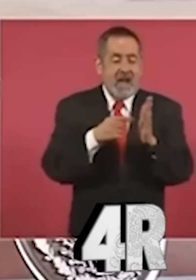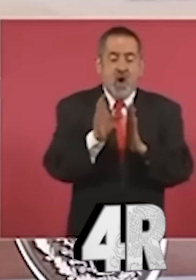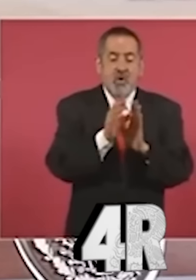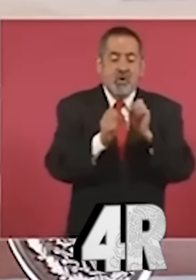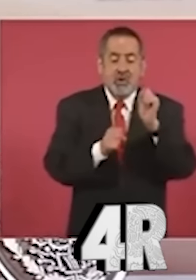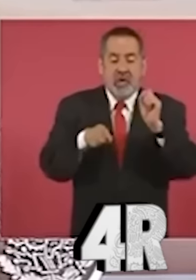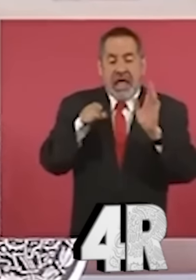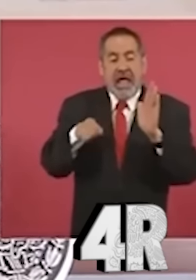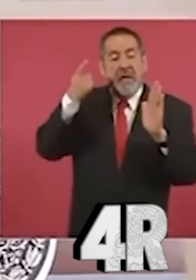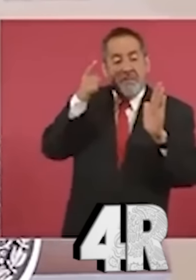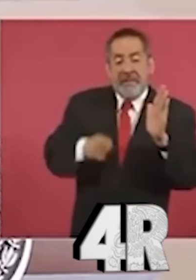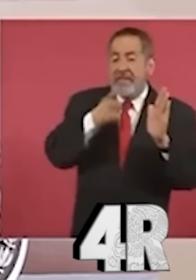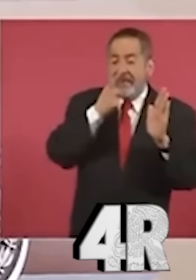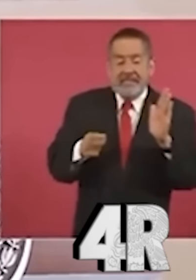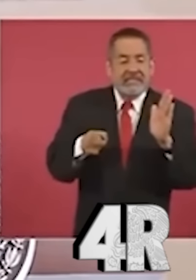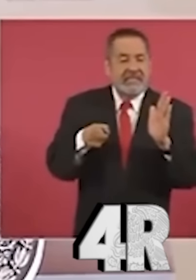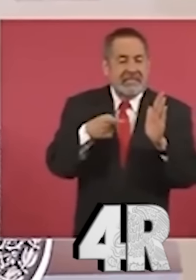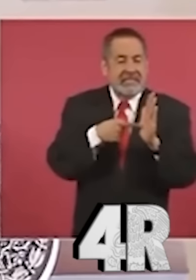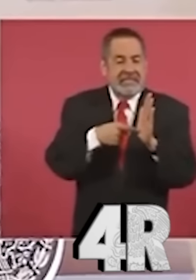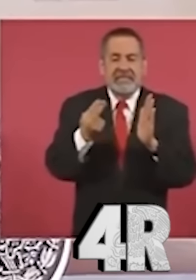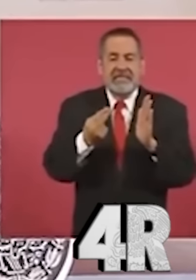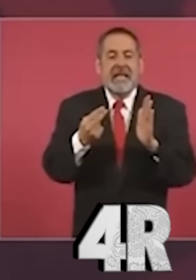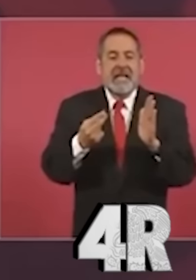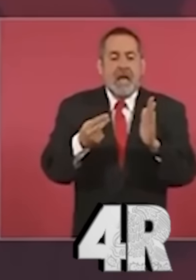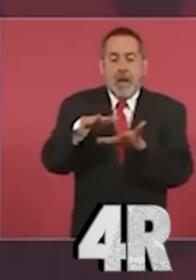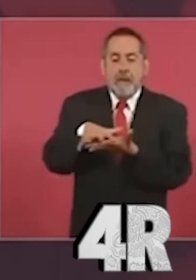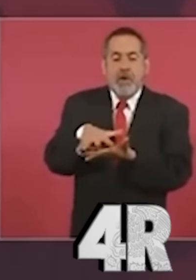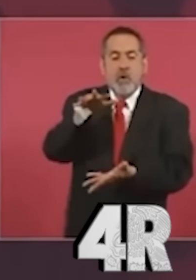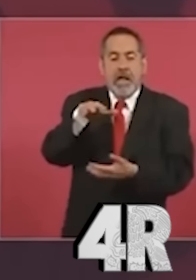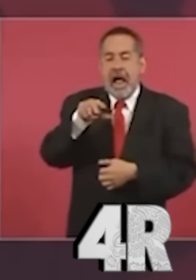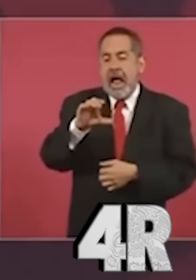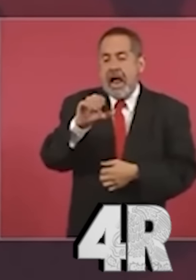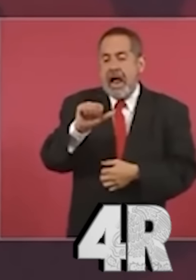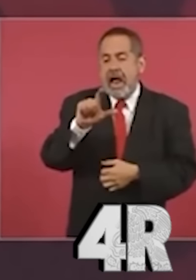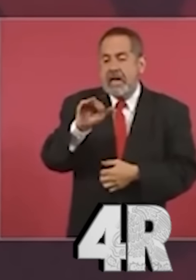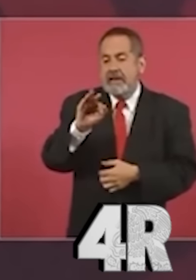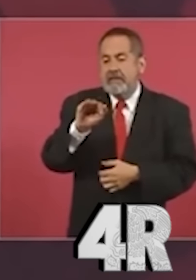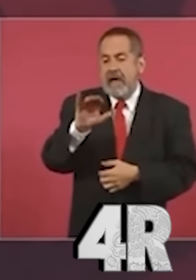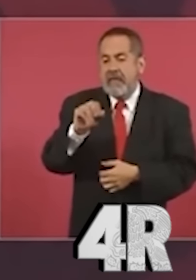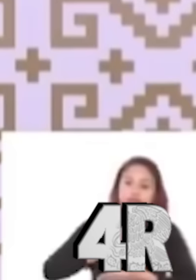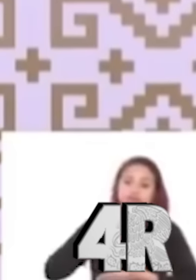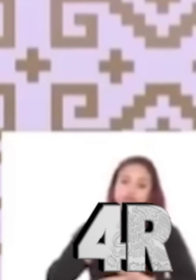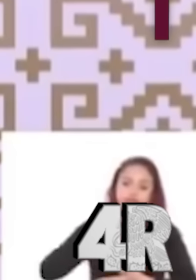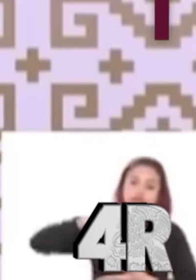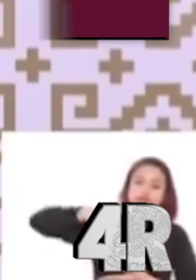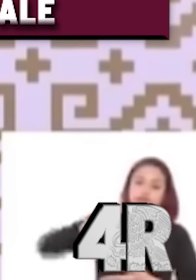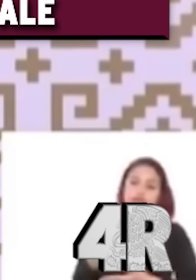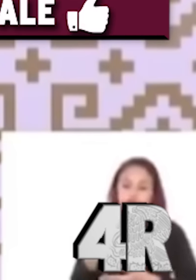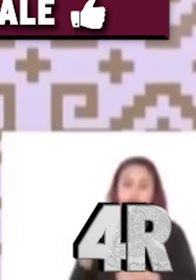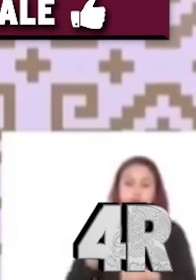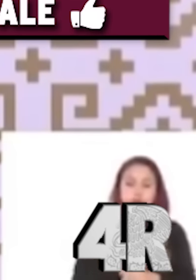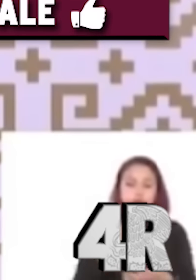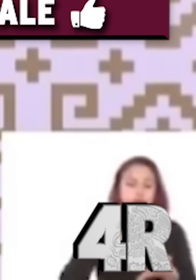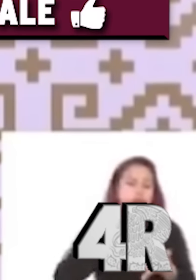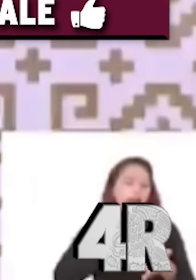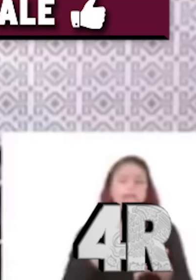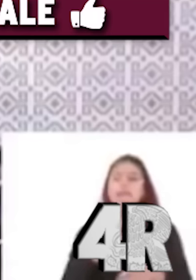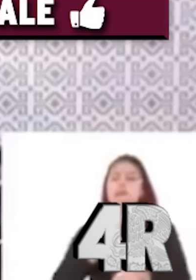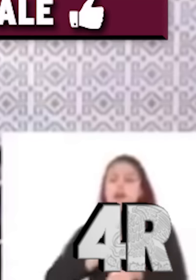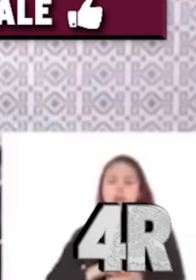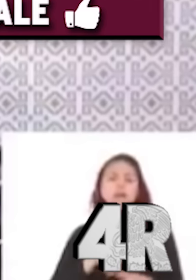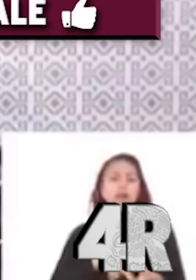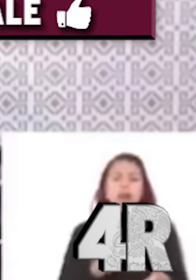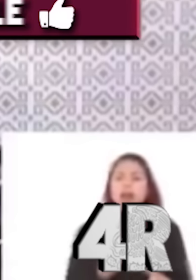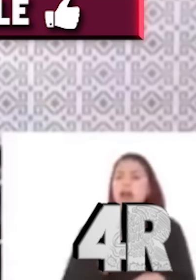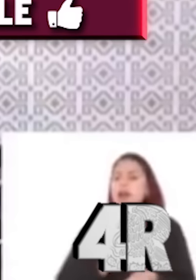vía corrupción o en su defecto dinerito, ya sea en transferencia o en efectivo. Ciudadanos, aquí vemos cómo es que la salida